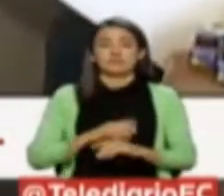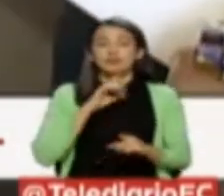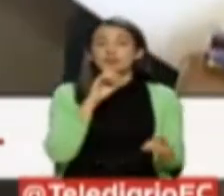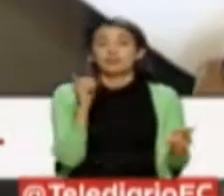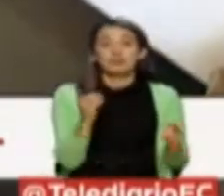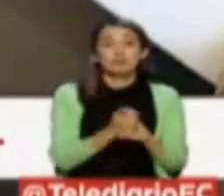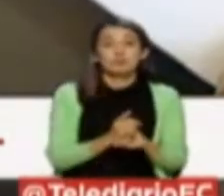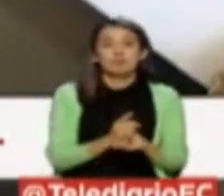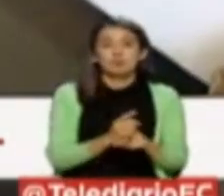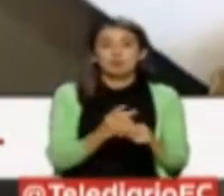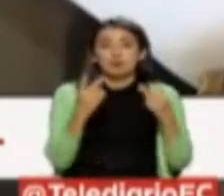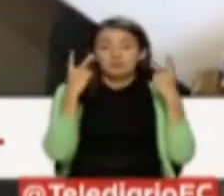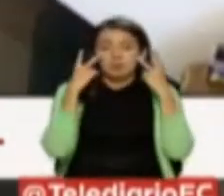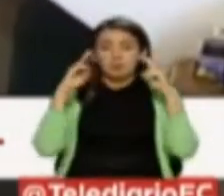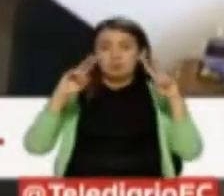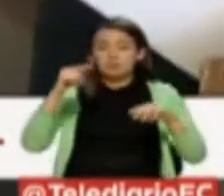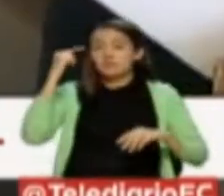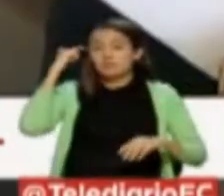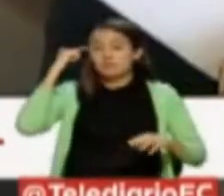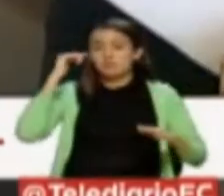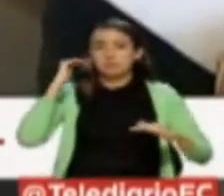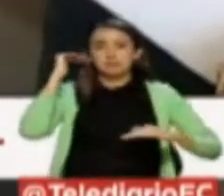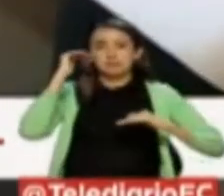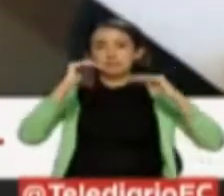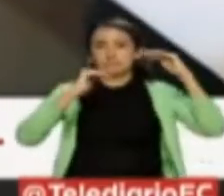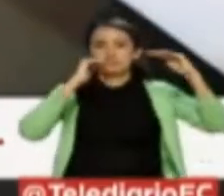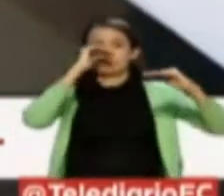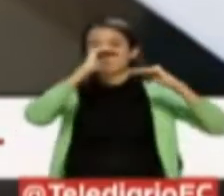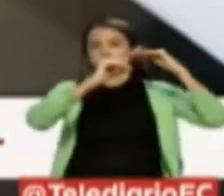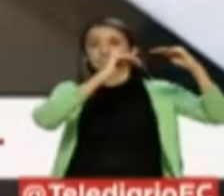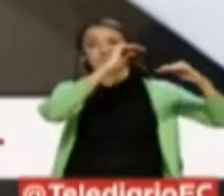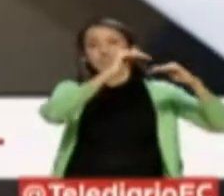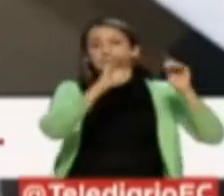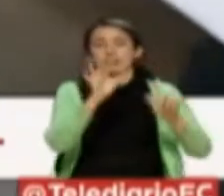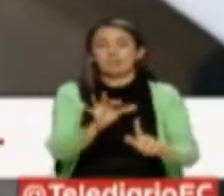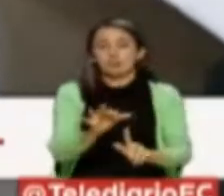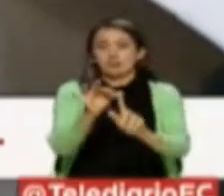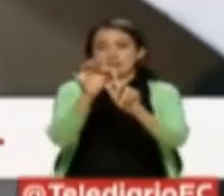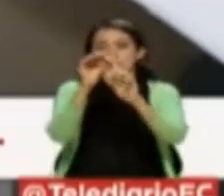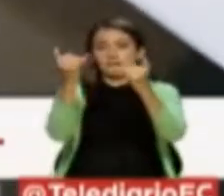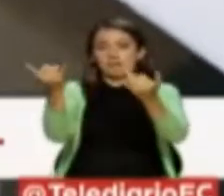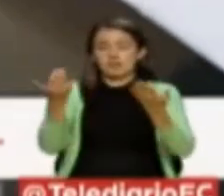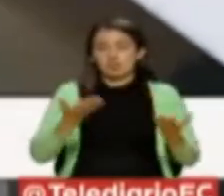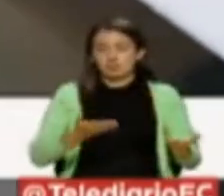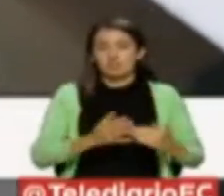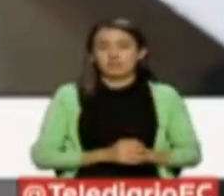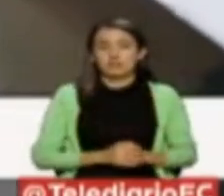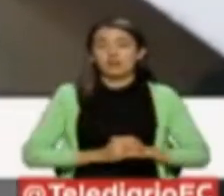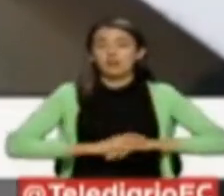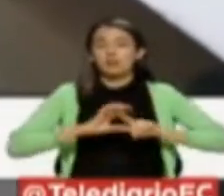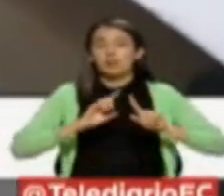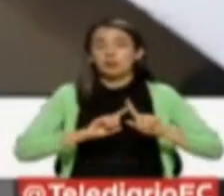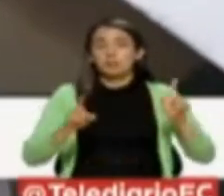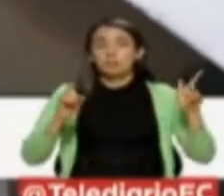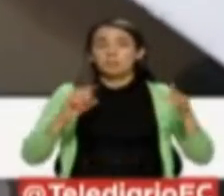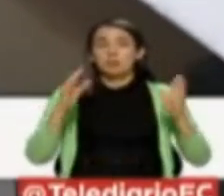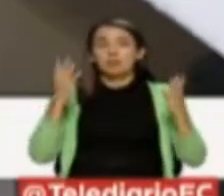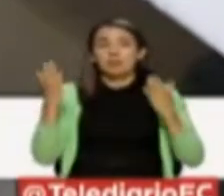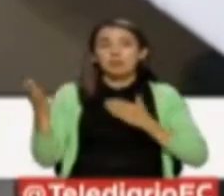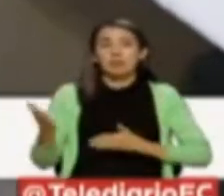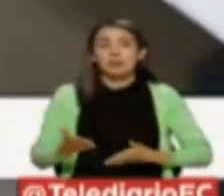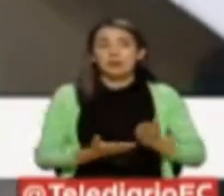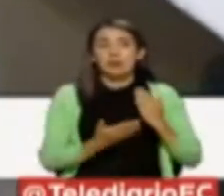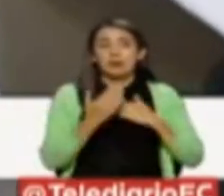Sinceramente, no pensé que iba a hacer trabajos tan especiales como los de ahora, pero el tiempo y la